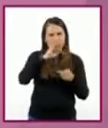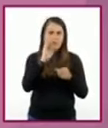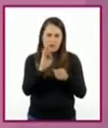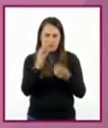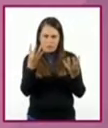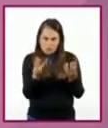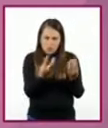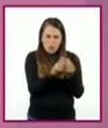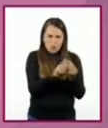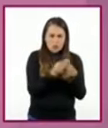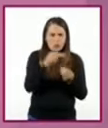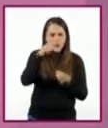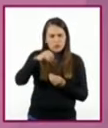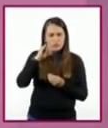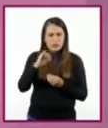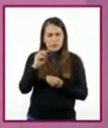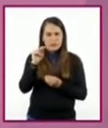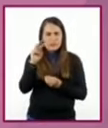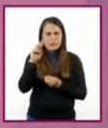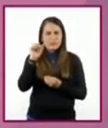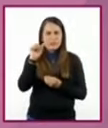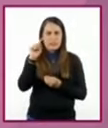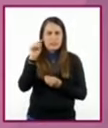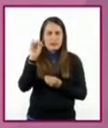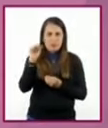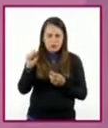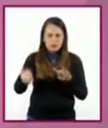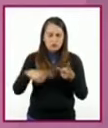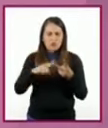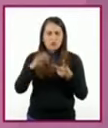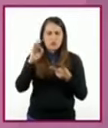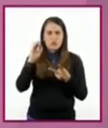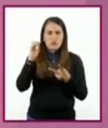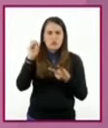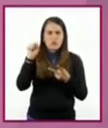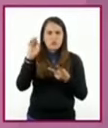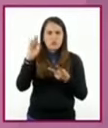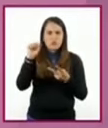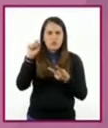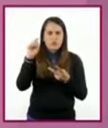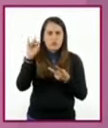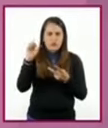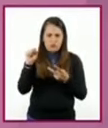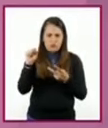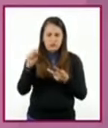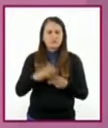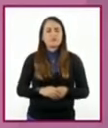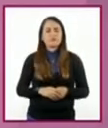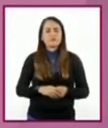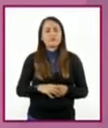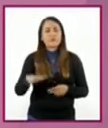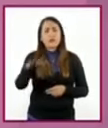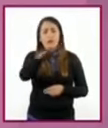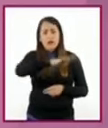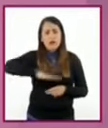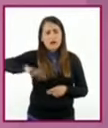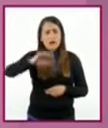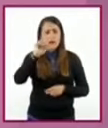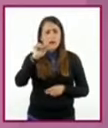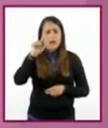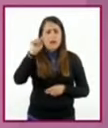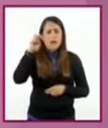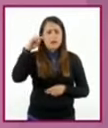formando nitratos y fosfatos. Respectivamente. En la atmósfera ocupa el